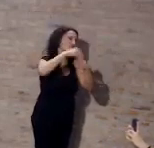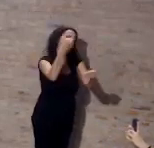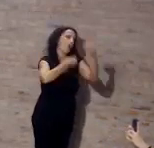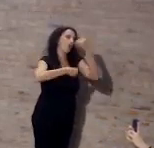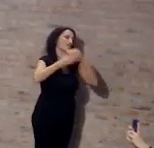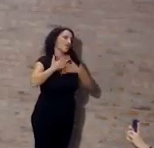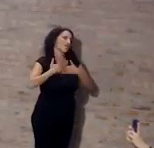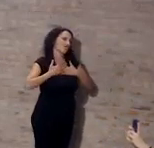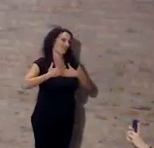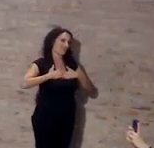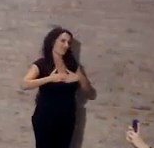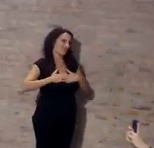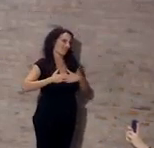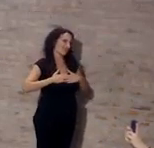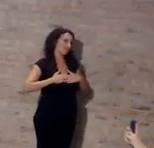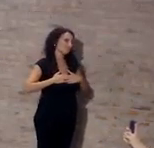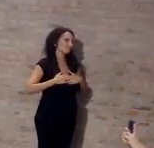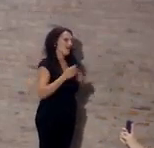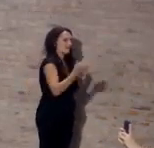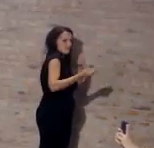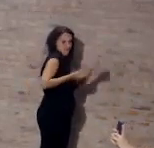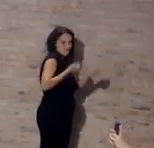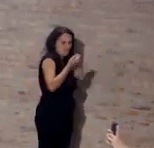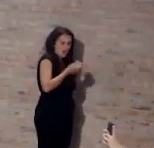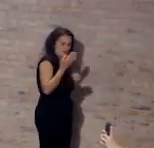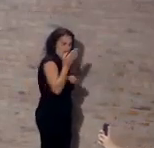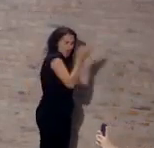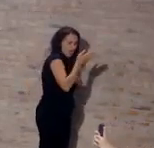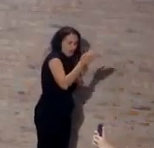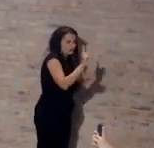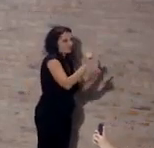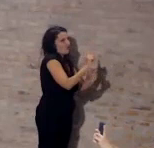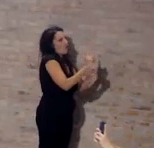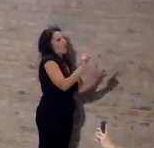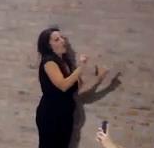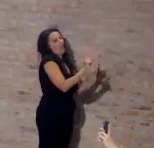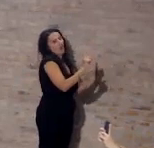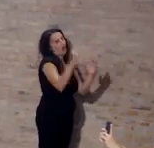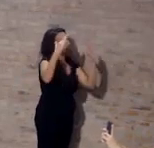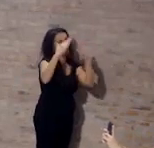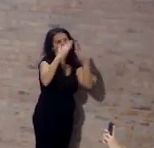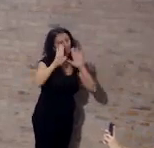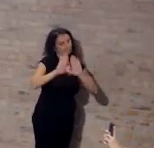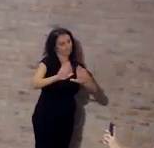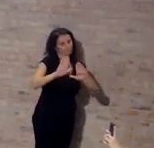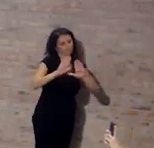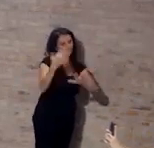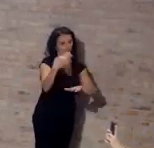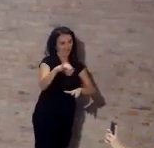tranqui nada de salir al boliche nada ir a bailar